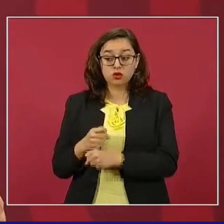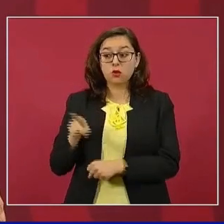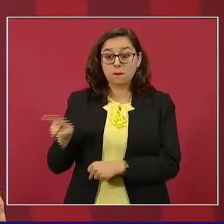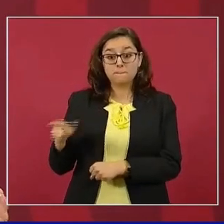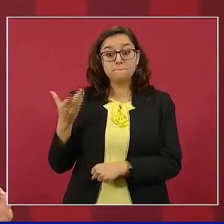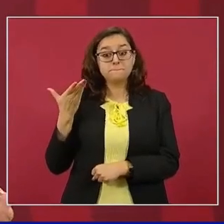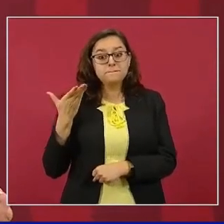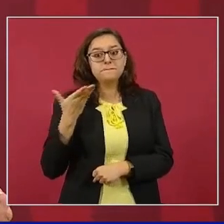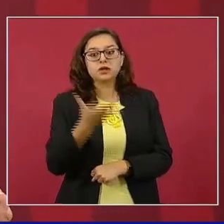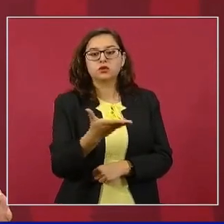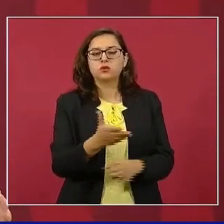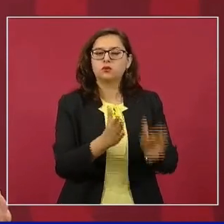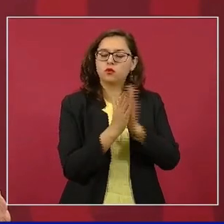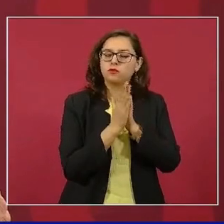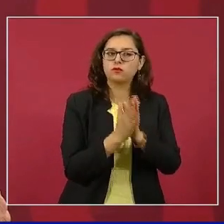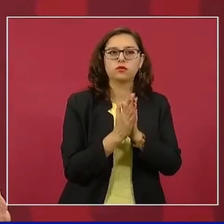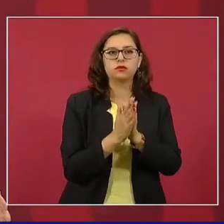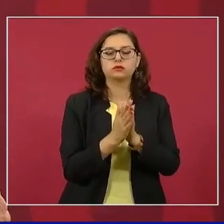solicitó protección